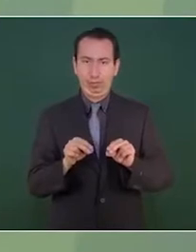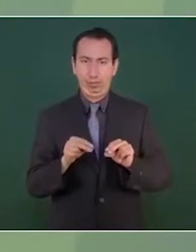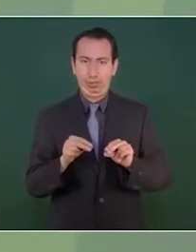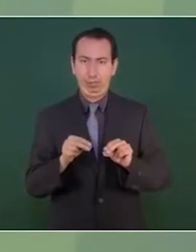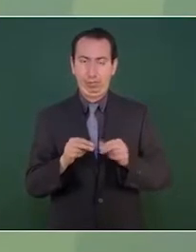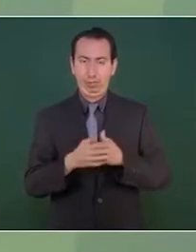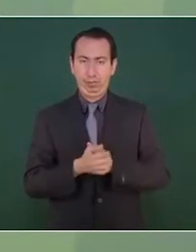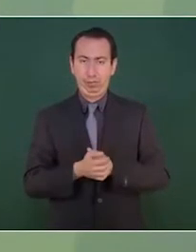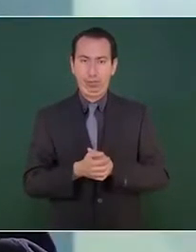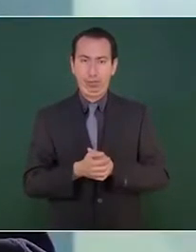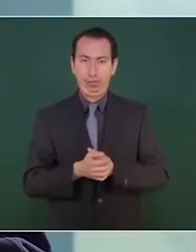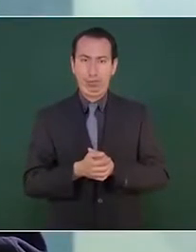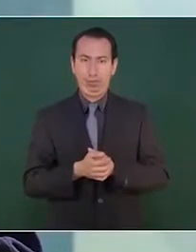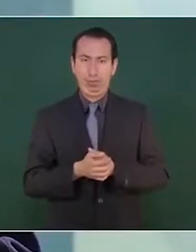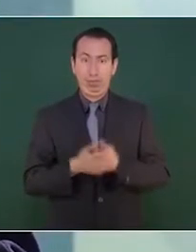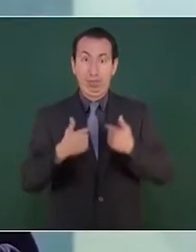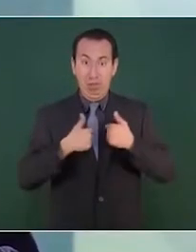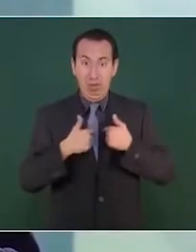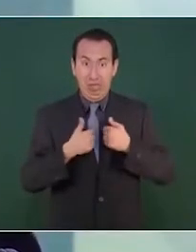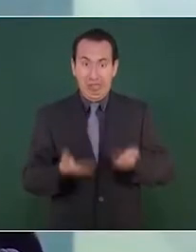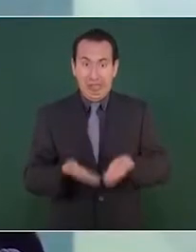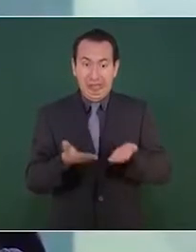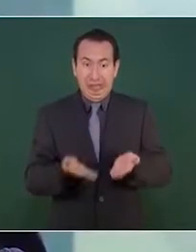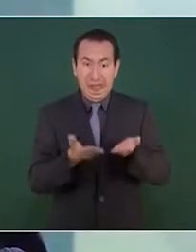promoviendo ninguna denuncia.